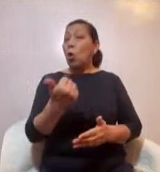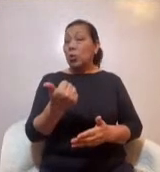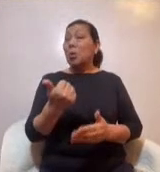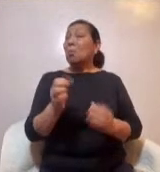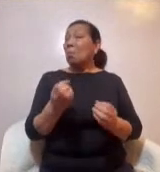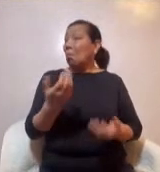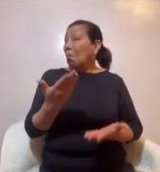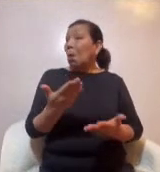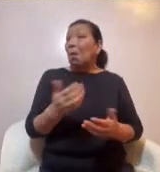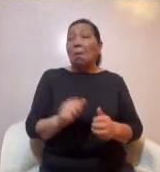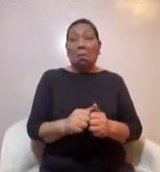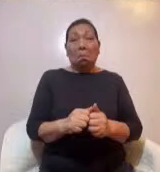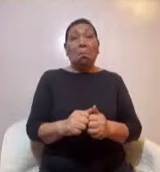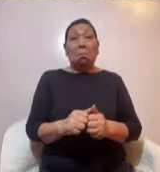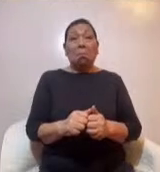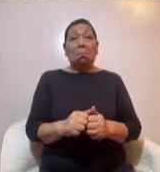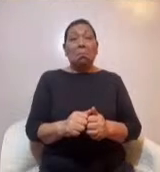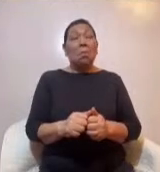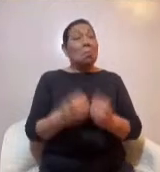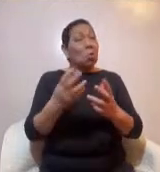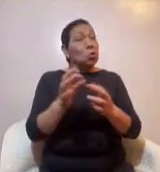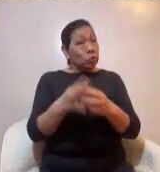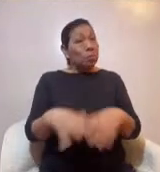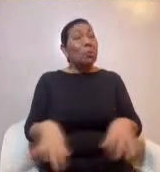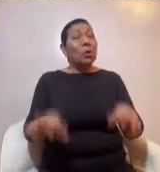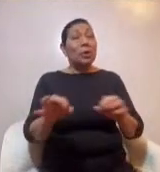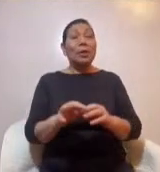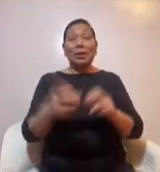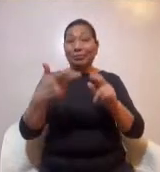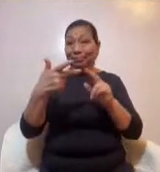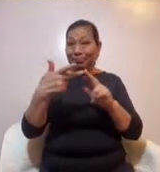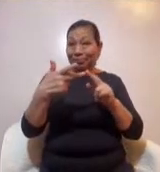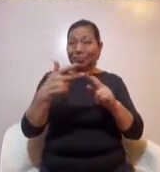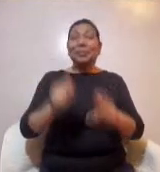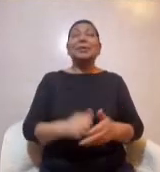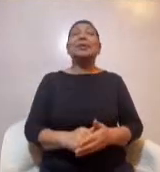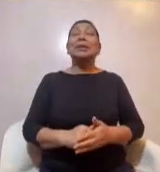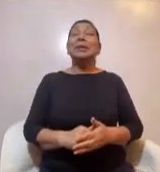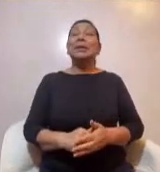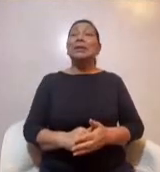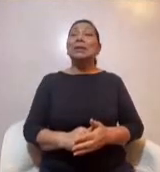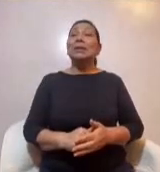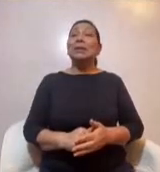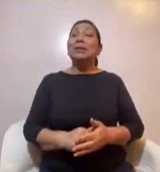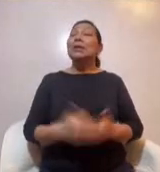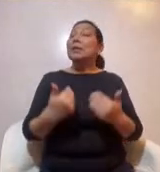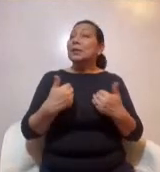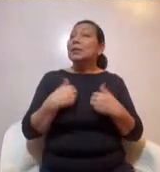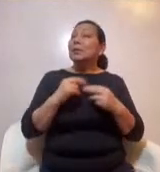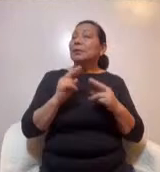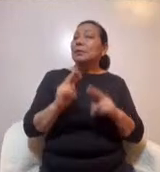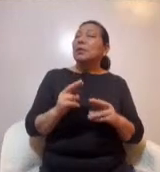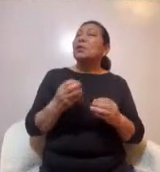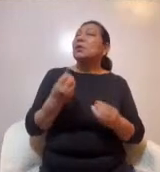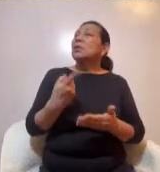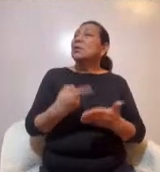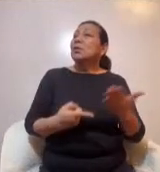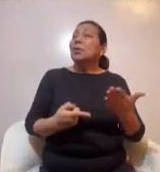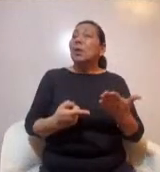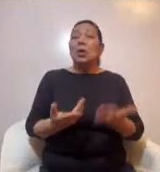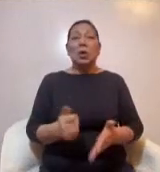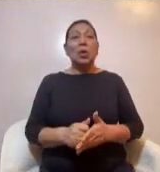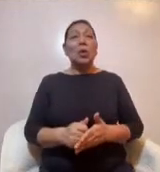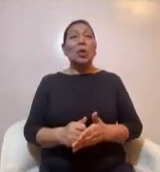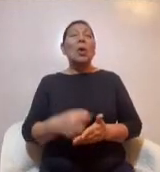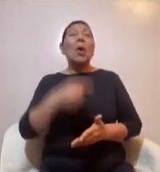es otro aspecto que me parece muy resaltante. Y por último, tiene que ver